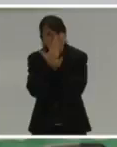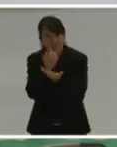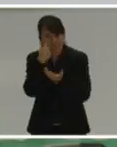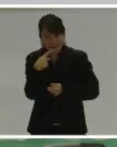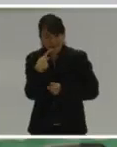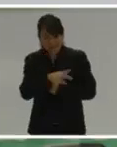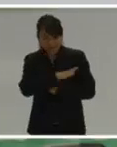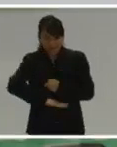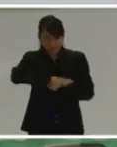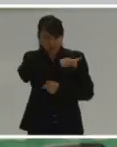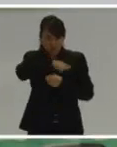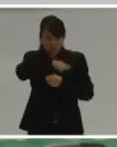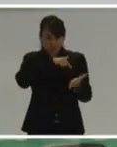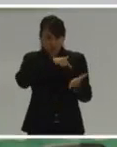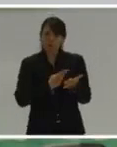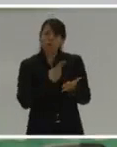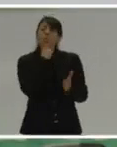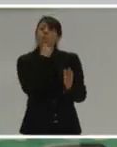Nosotros